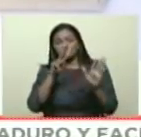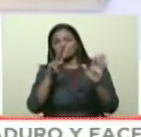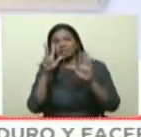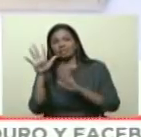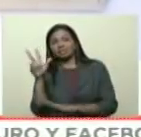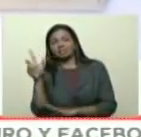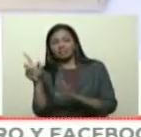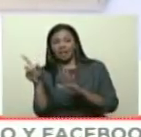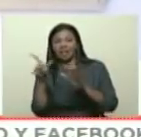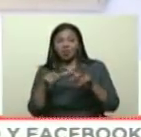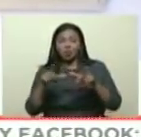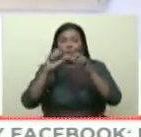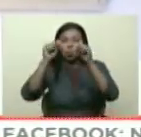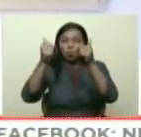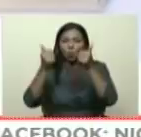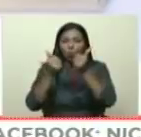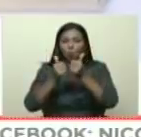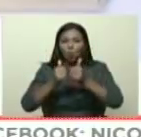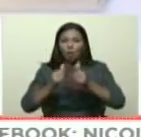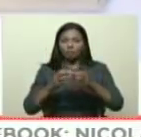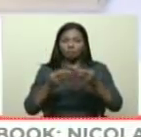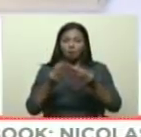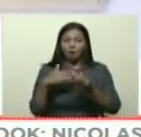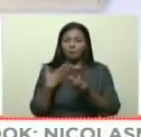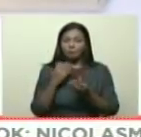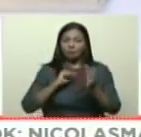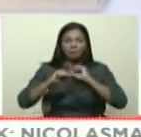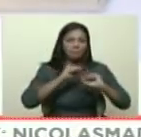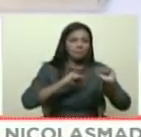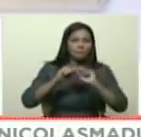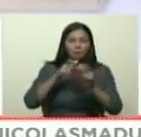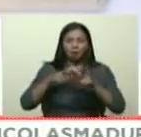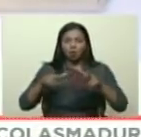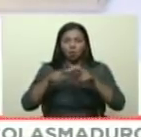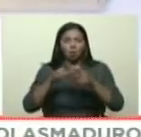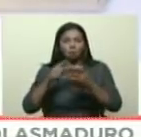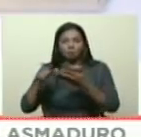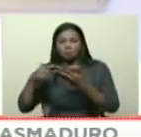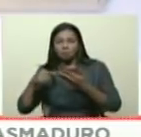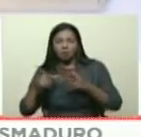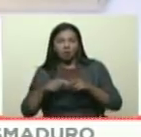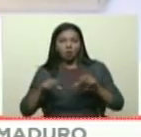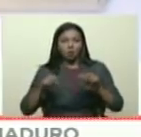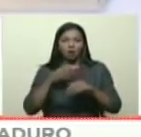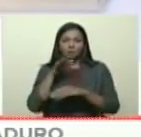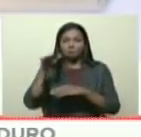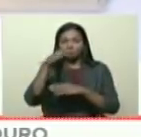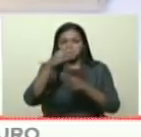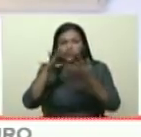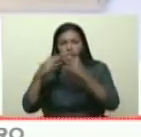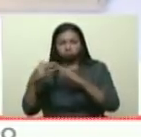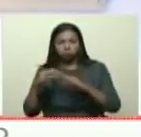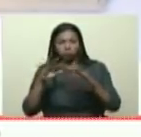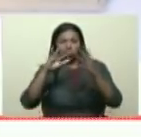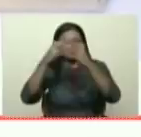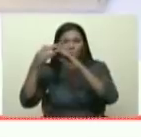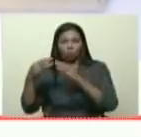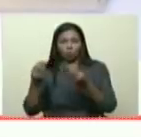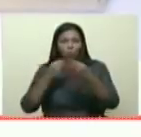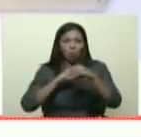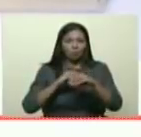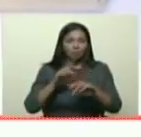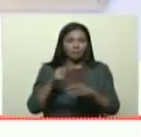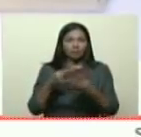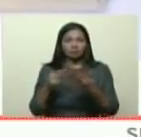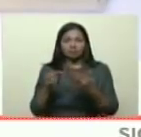2.476 unidades artísticas que sean desplegadas en urbanismos, urbanizaciones, barrios, pueblos, comunas, consejos comunales